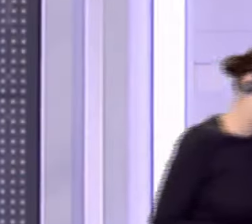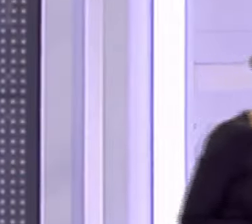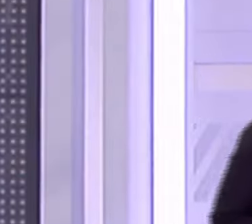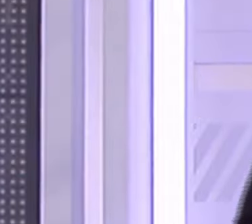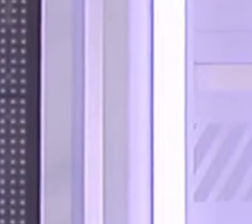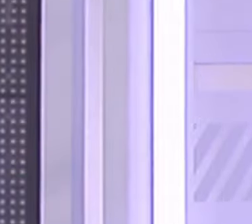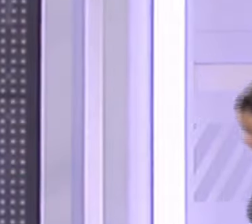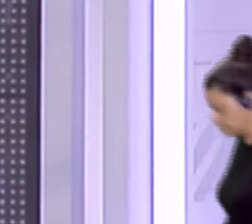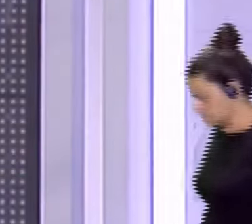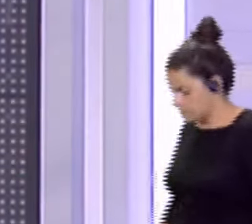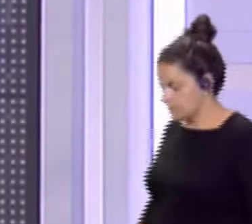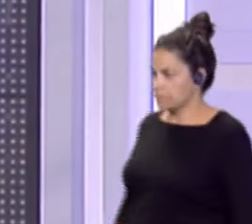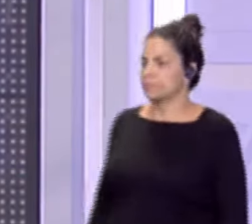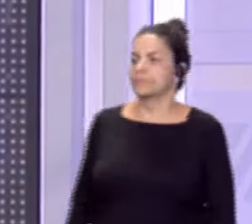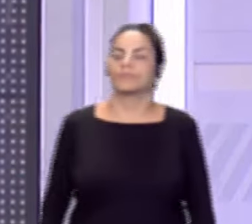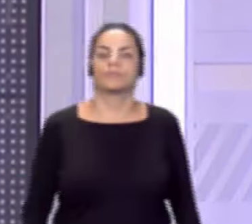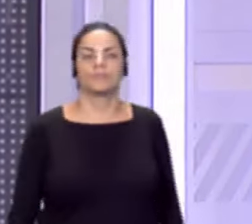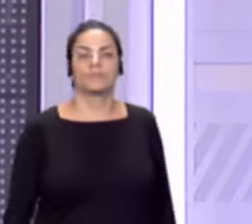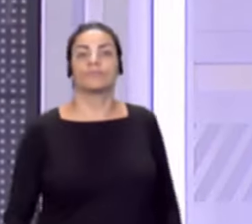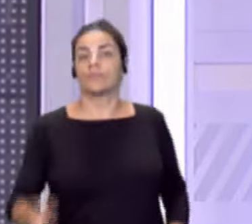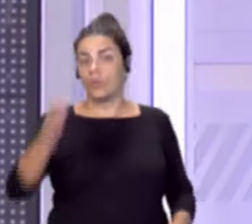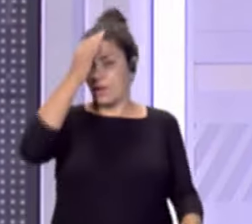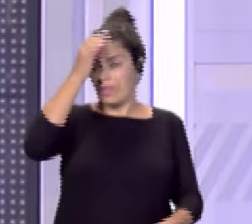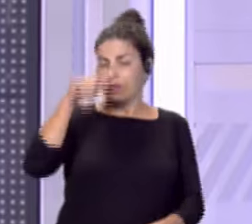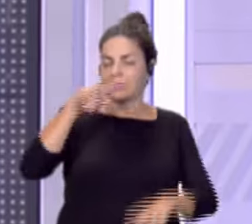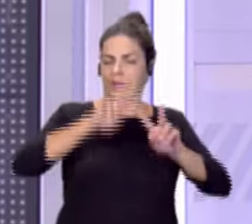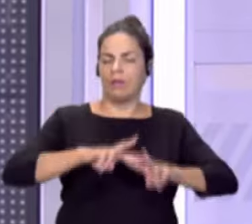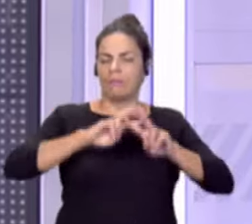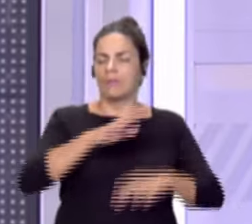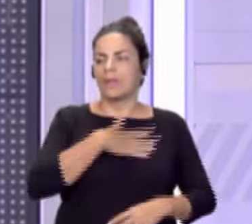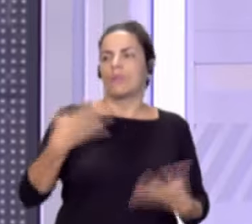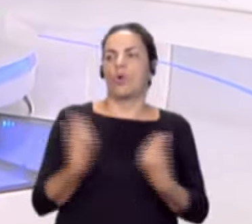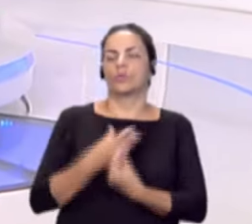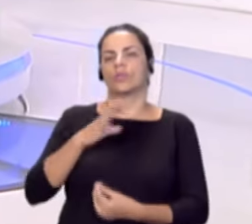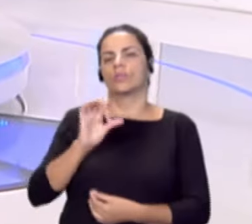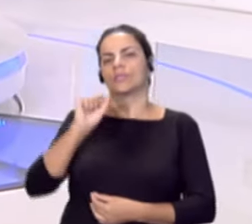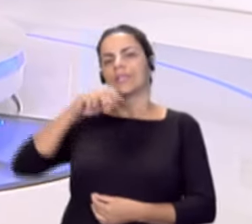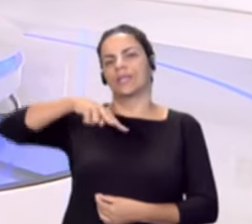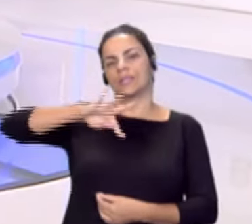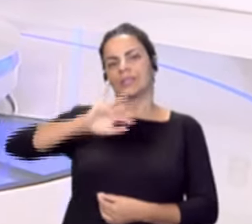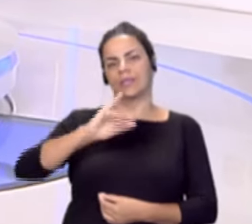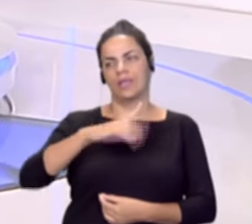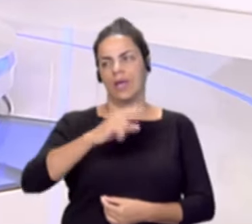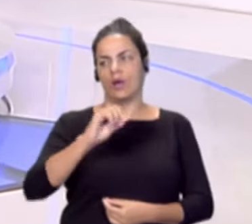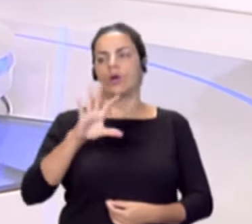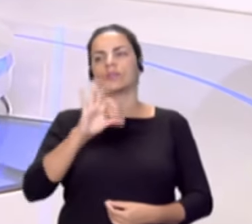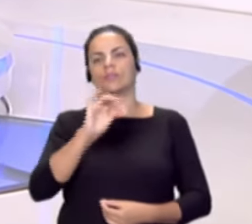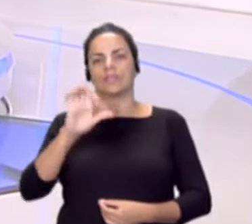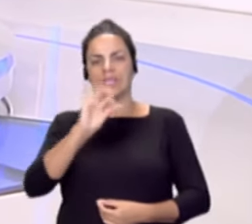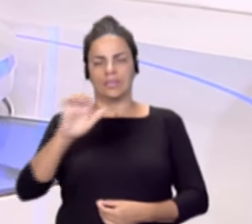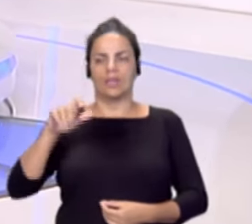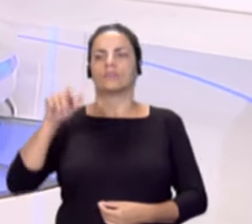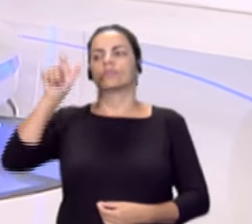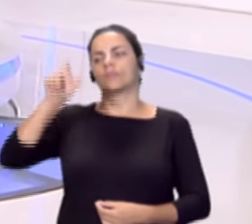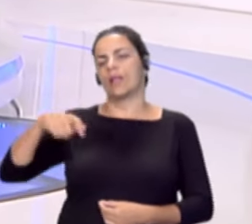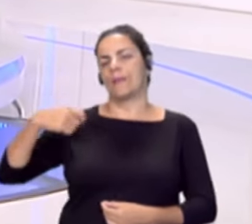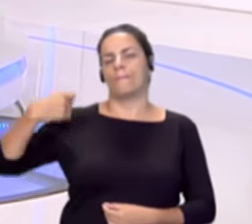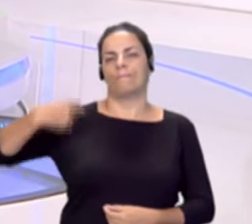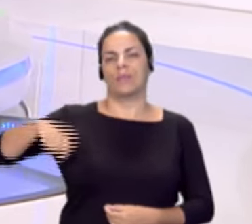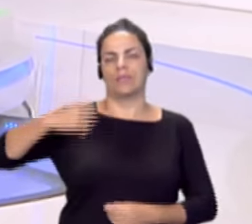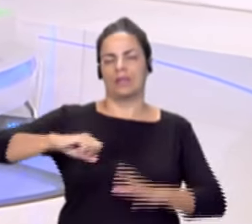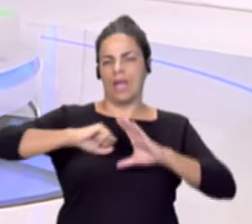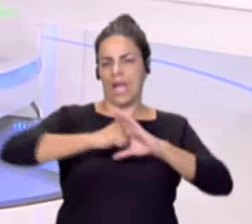Pues queremos analizar precisamente estos datos con Santiago Cese, que es presidente de la Cámara de Comercio de Santa Cruz de Tenerife. Muy buen día. Bienvenido. Buenos días. Son